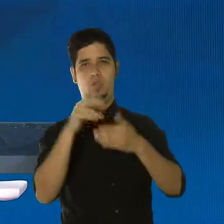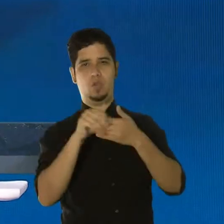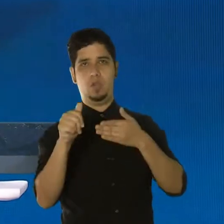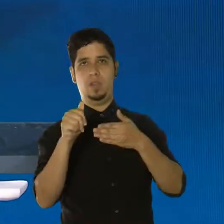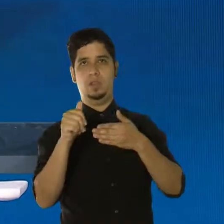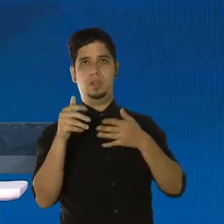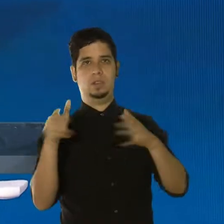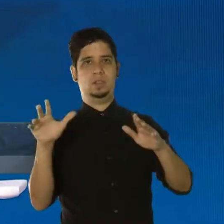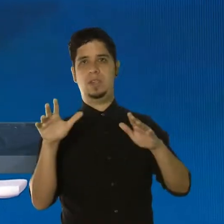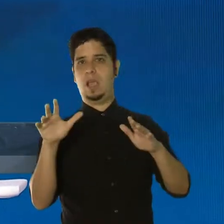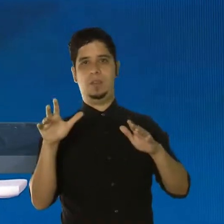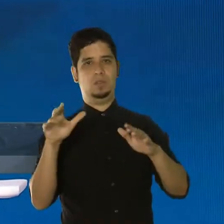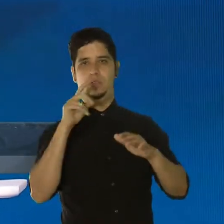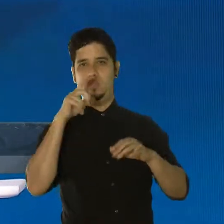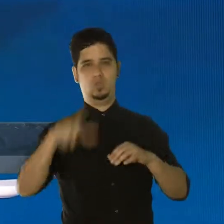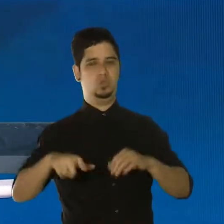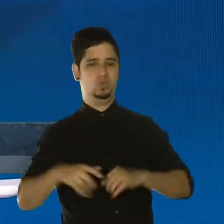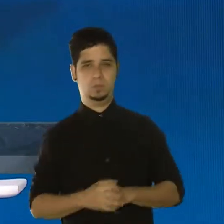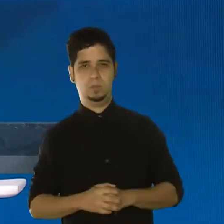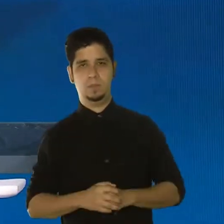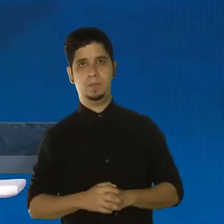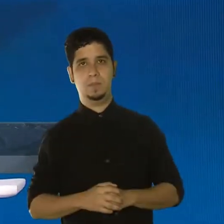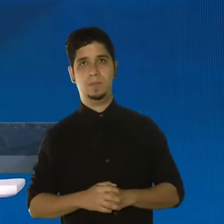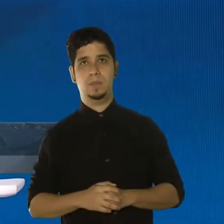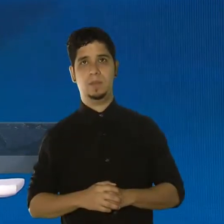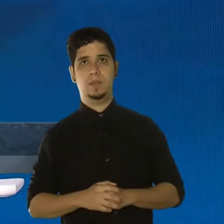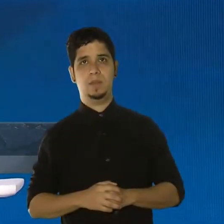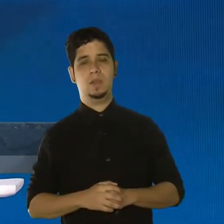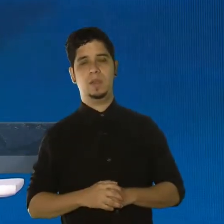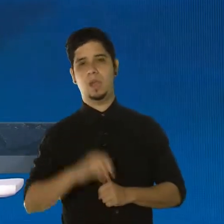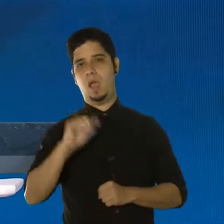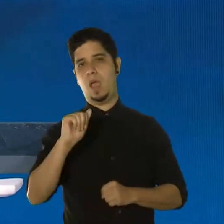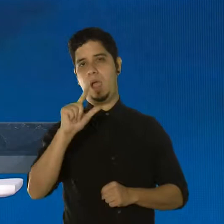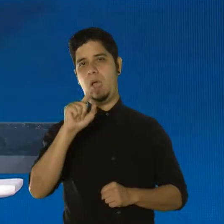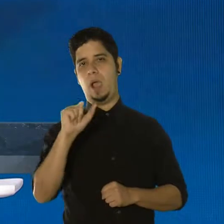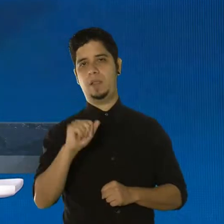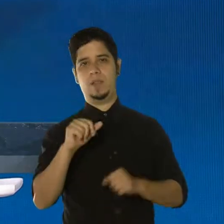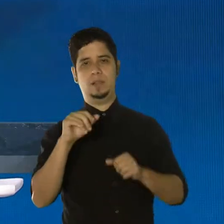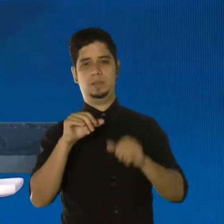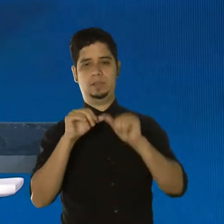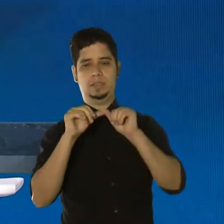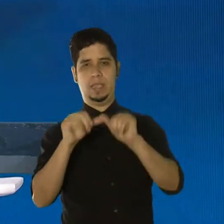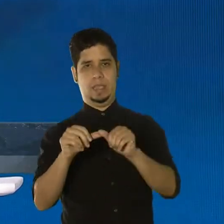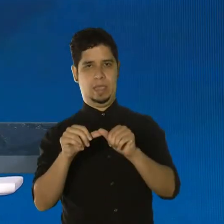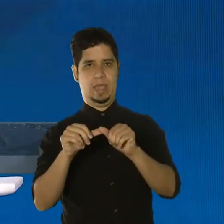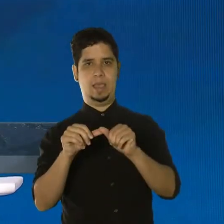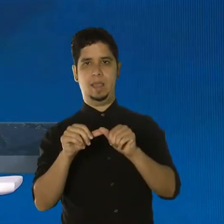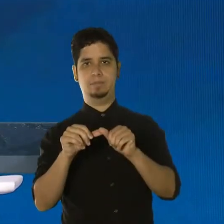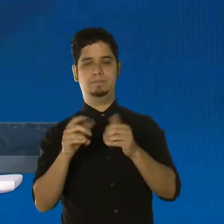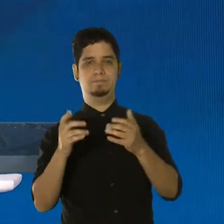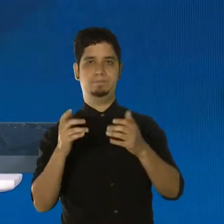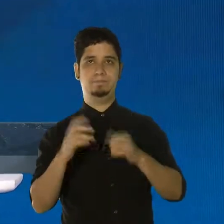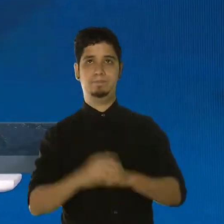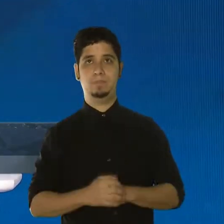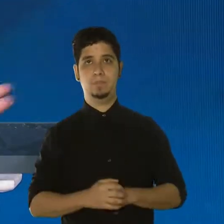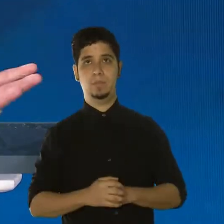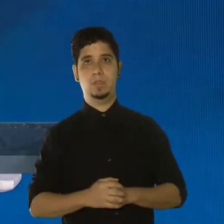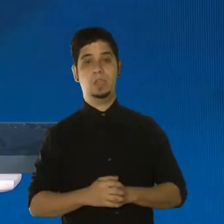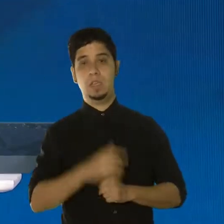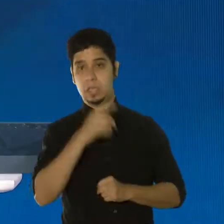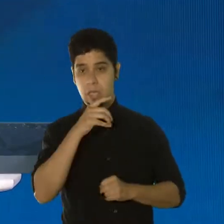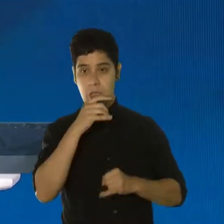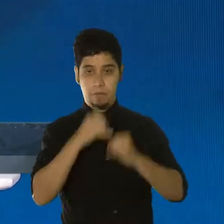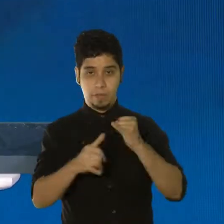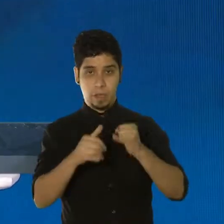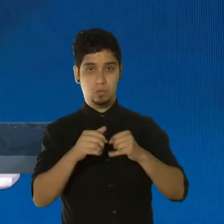originales ya dejaron de ser. O sea, casi siempre se queda el alza, la mayor parte del alza se queda en el importador. Y obviamente lo sufre el